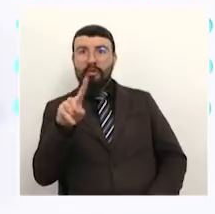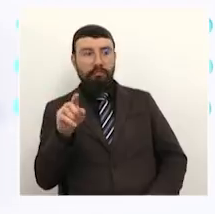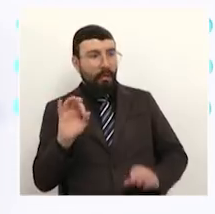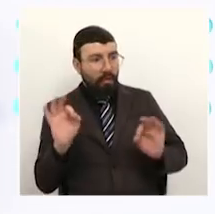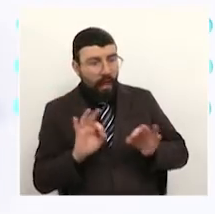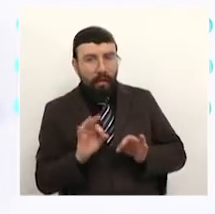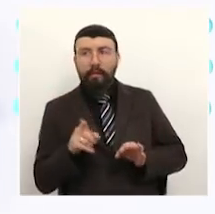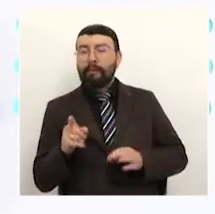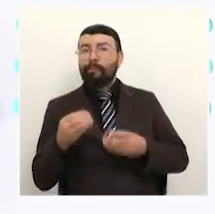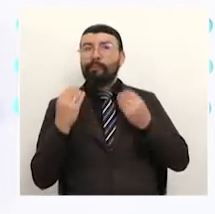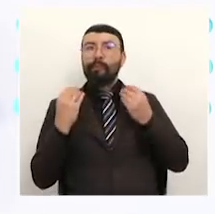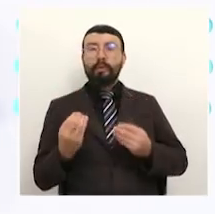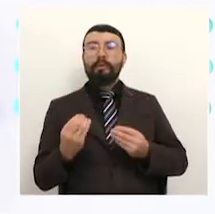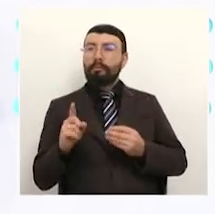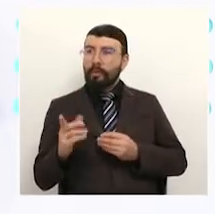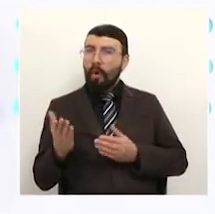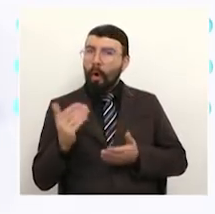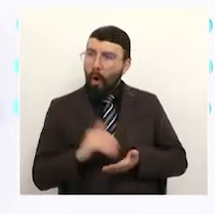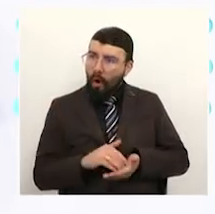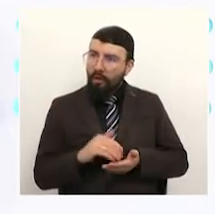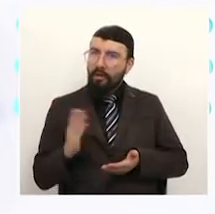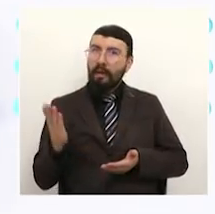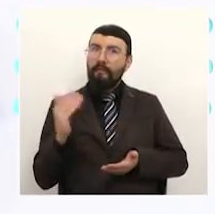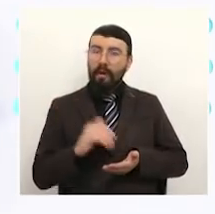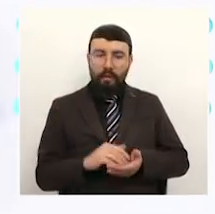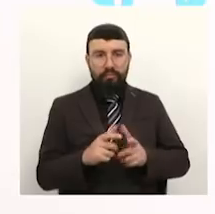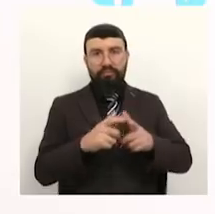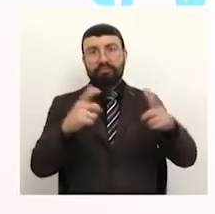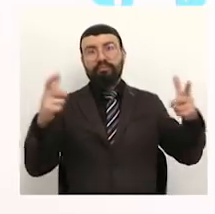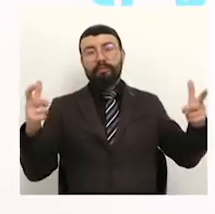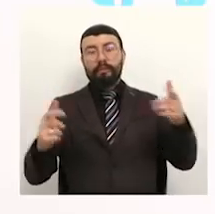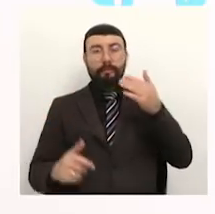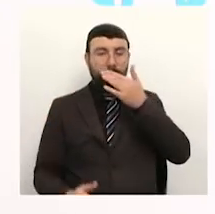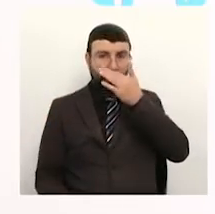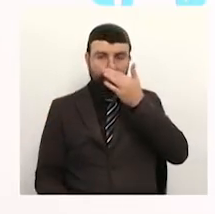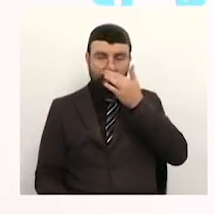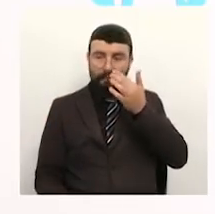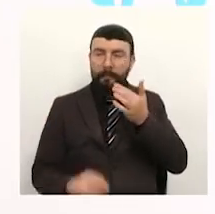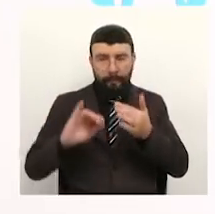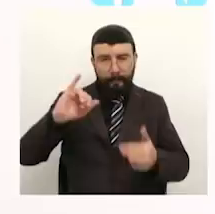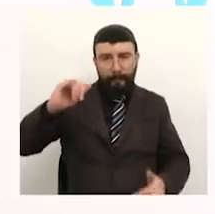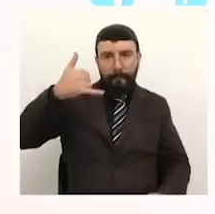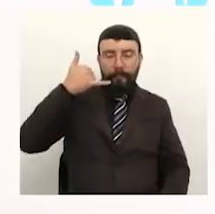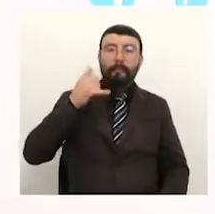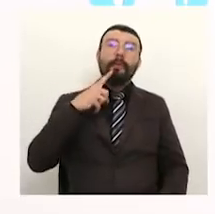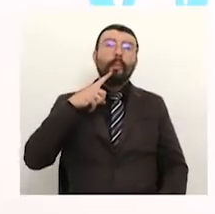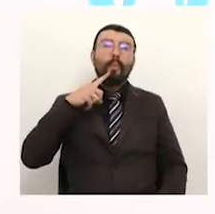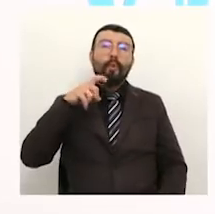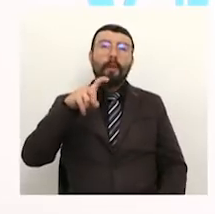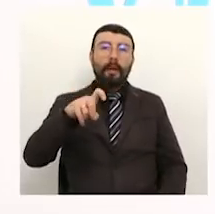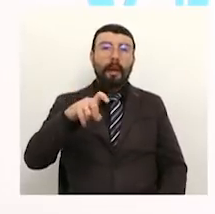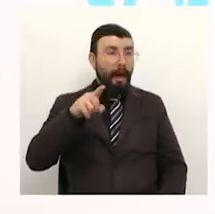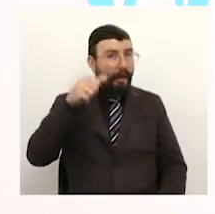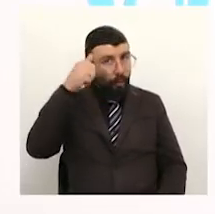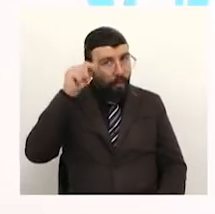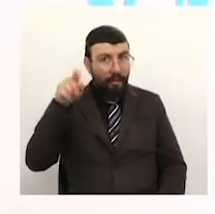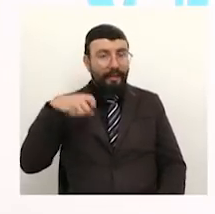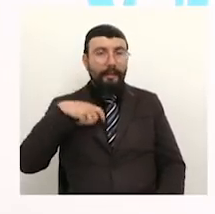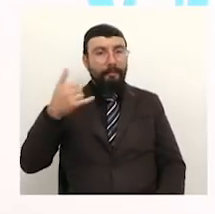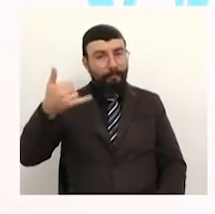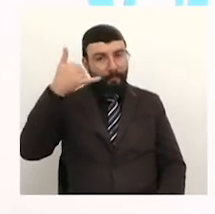y por eso se nos está volviendo otra vez a reaparecer bueno tenemos una comunicación desde bucaramanga recuerden que tenemos la línea